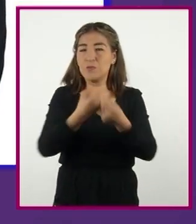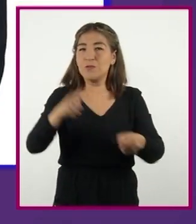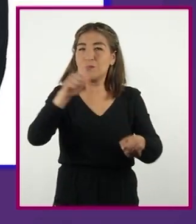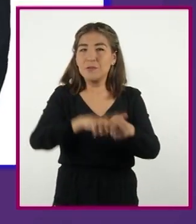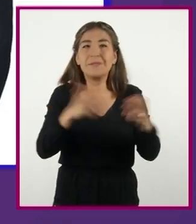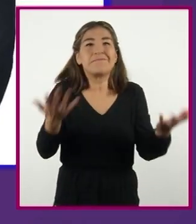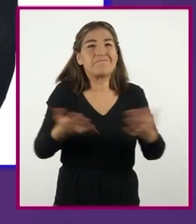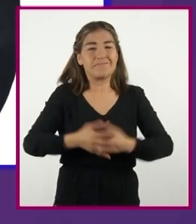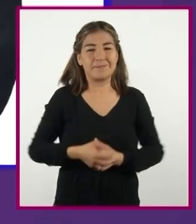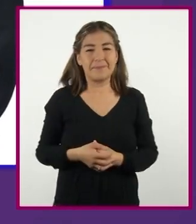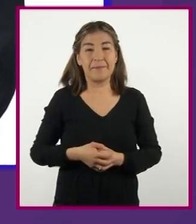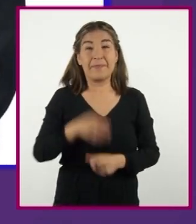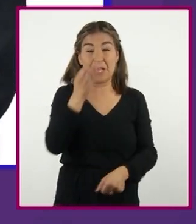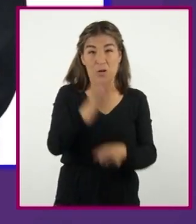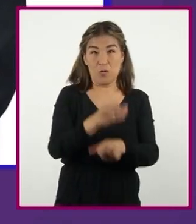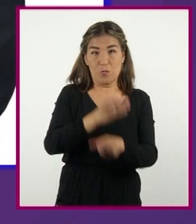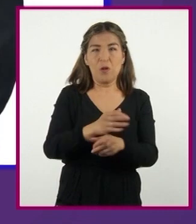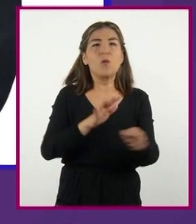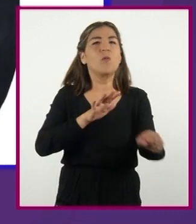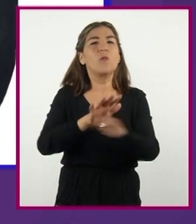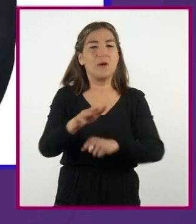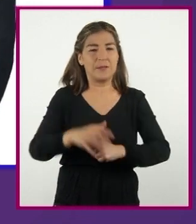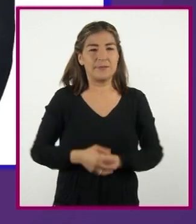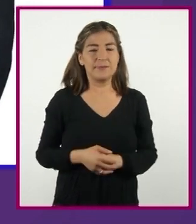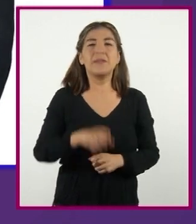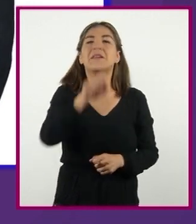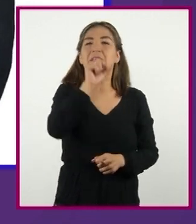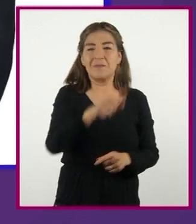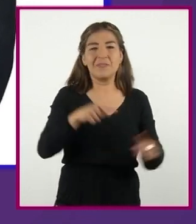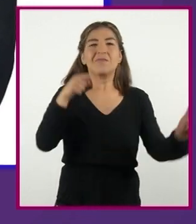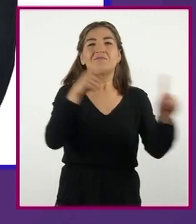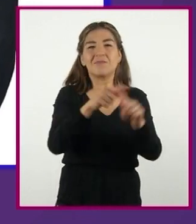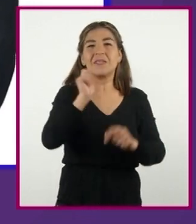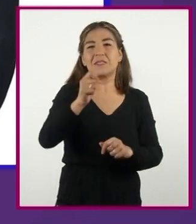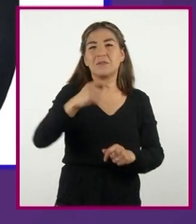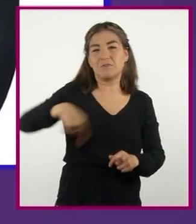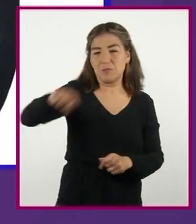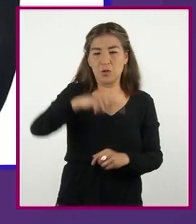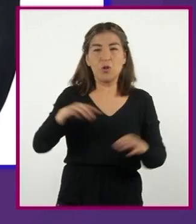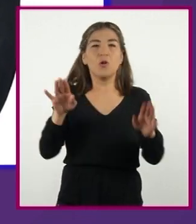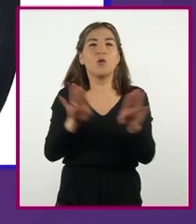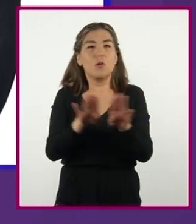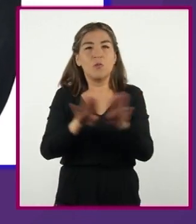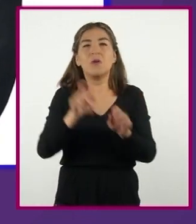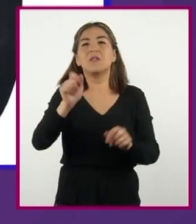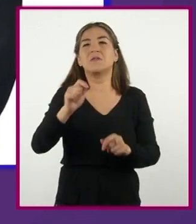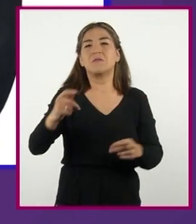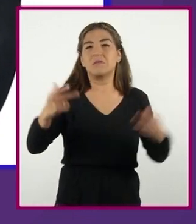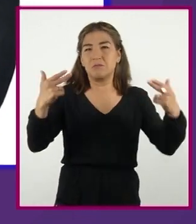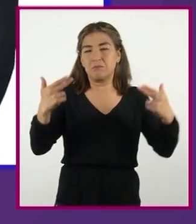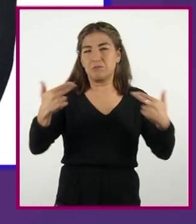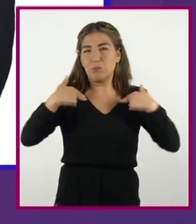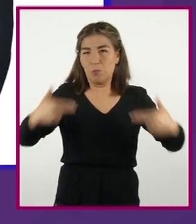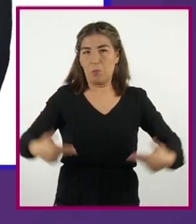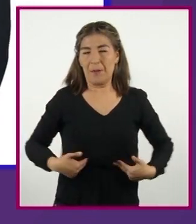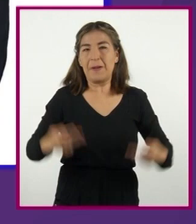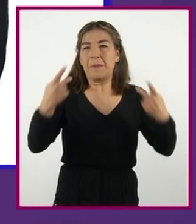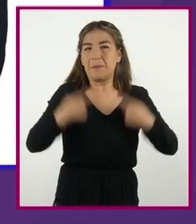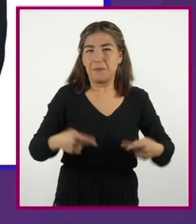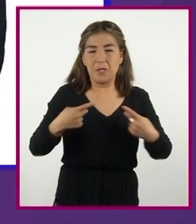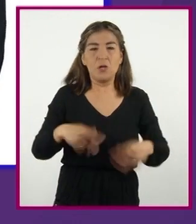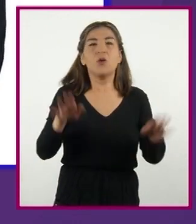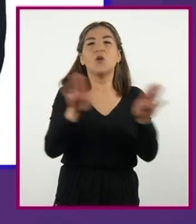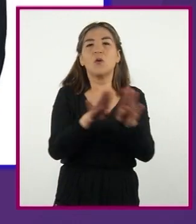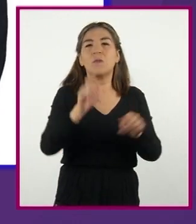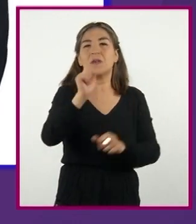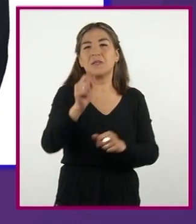Los desafíos globales actuales también ocurren en ámbitos propios de las poblaciones humanas. Así es que hay